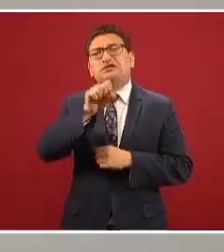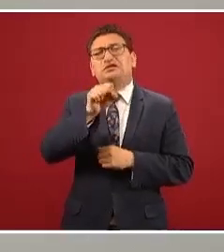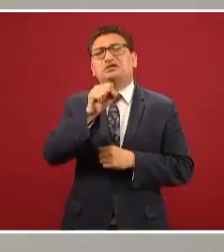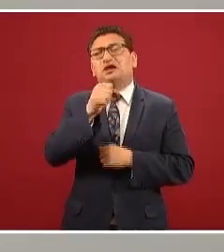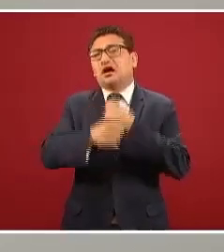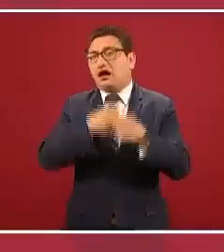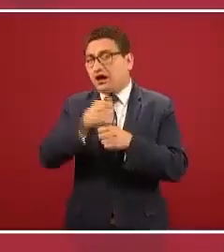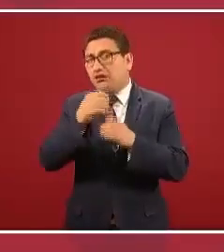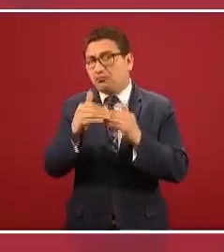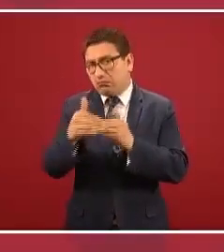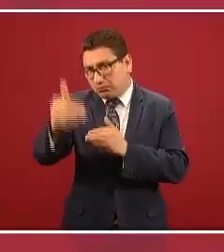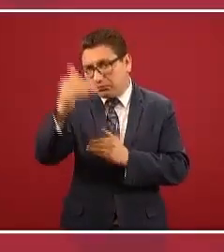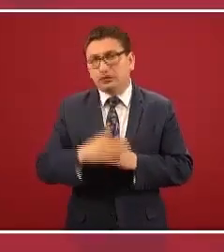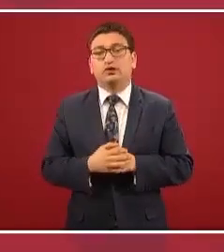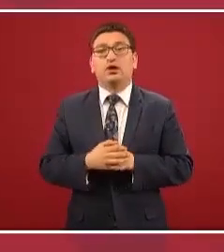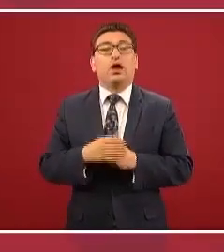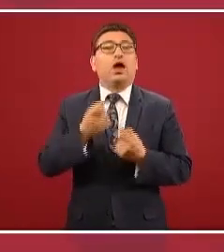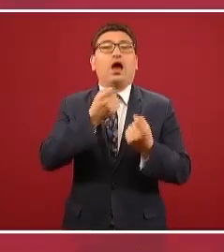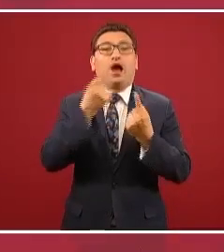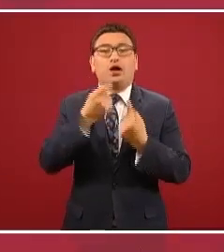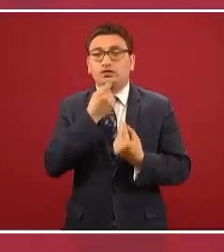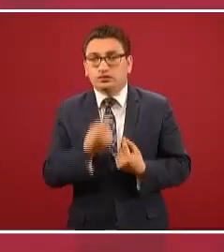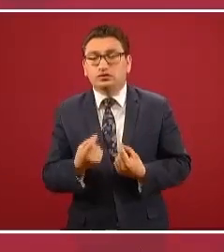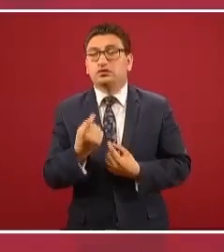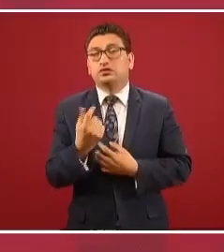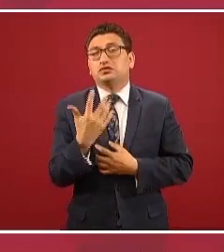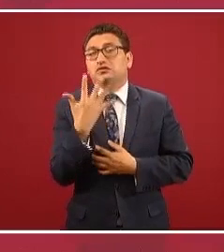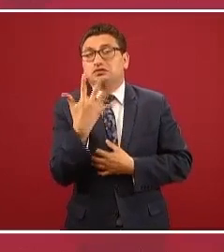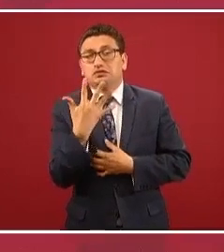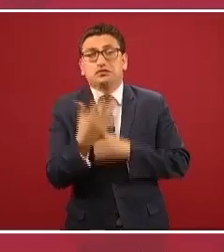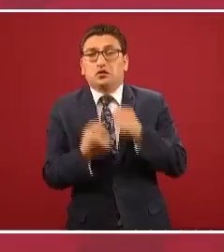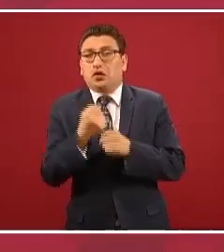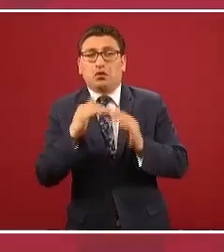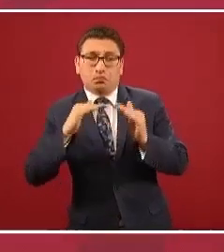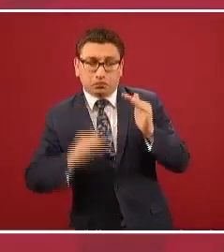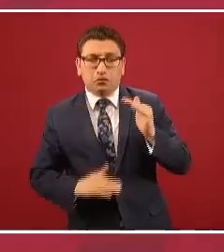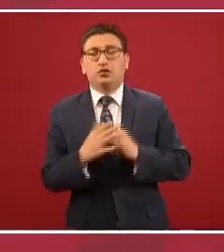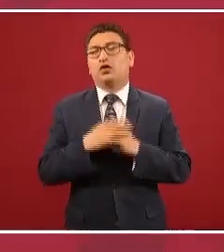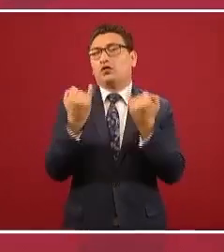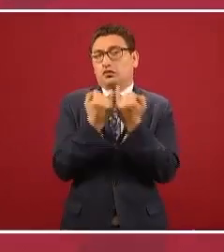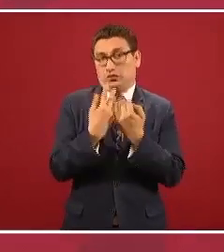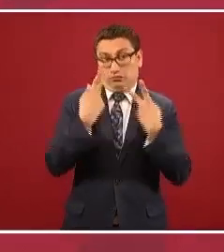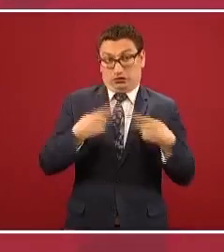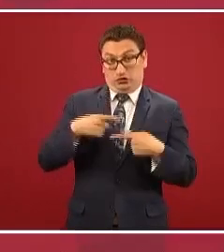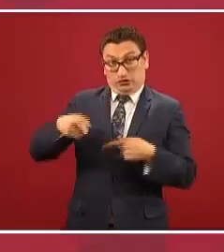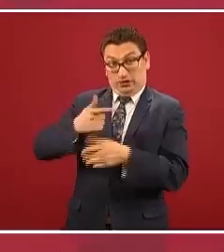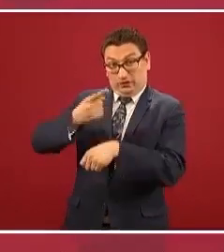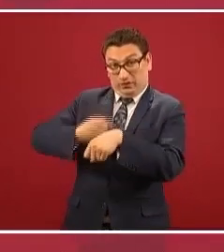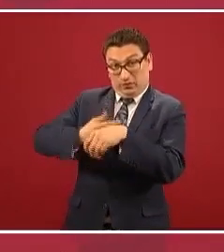más, menores de edad, 5 y menos, personas con enfermedades